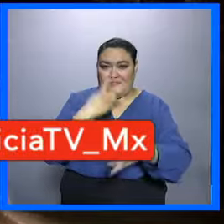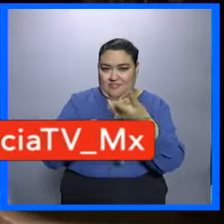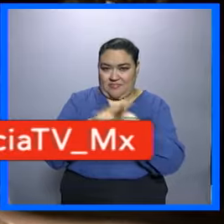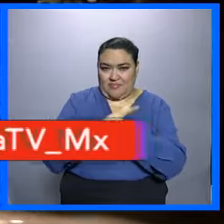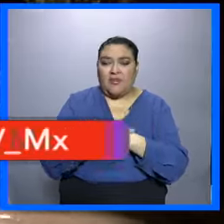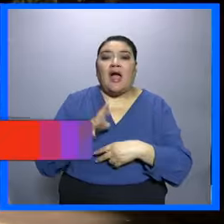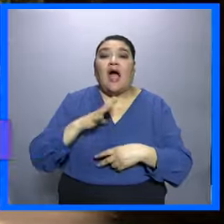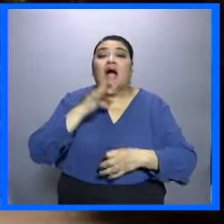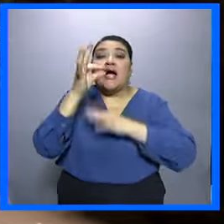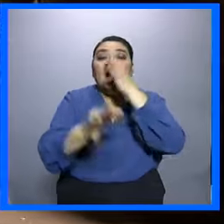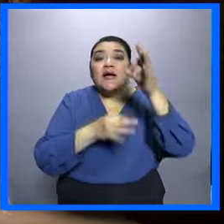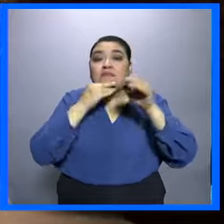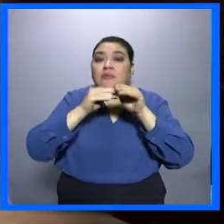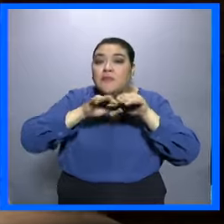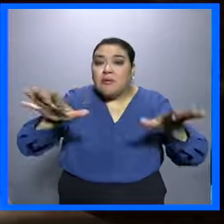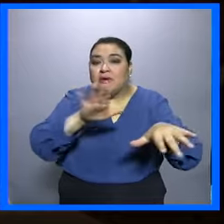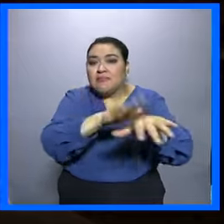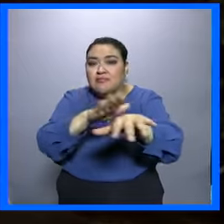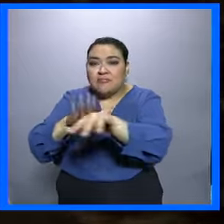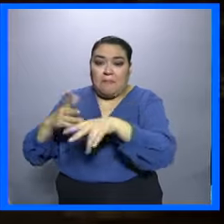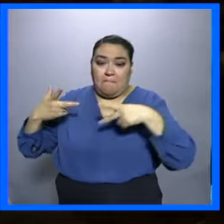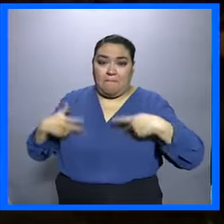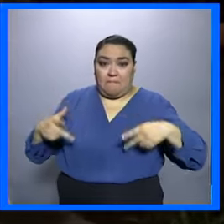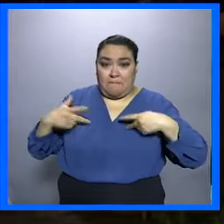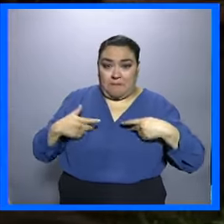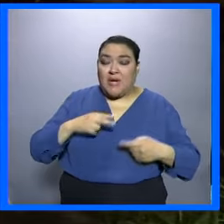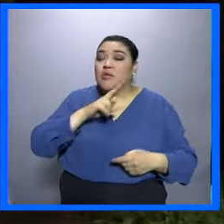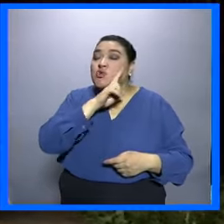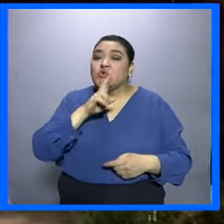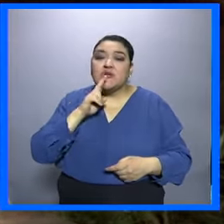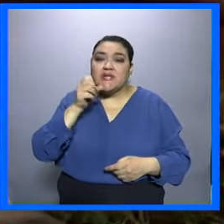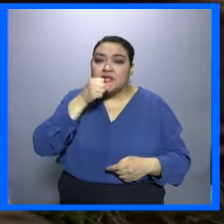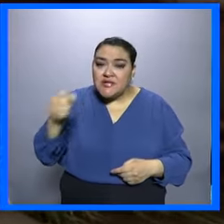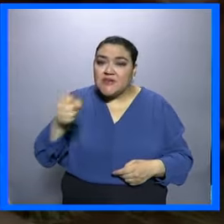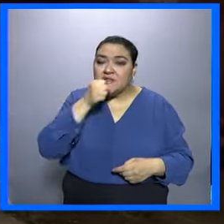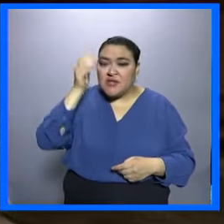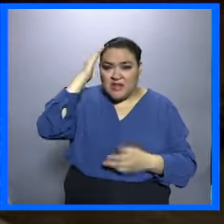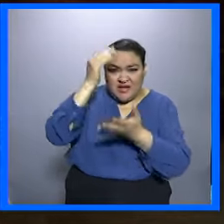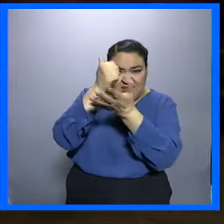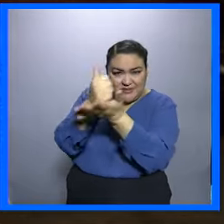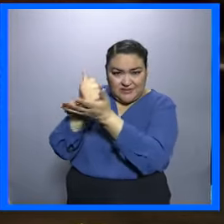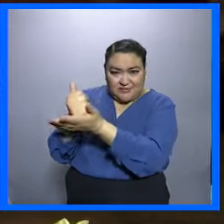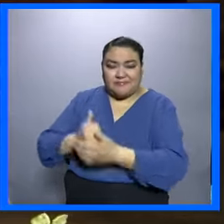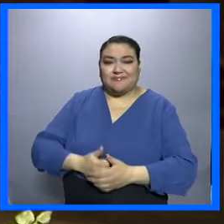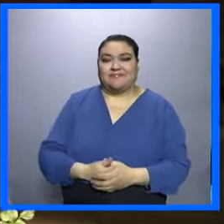Presentan campaña para proteger la dignidad de periodistas y defensoras de derechos humanos.